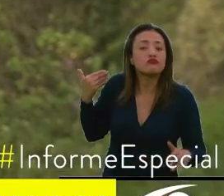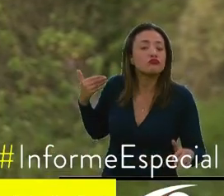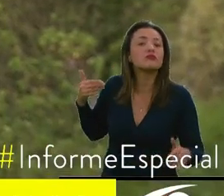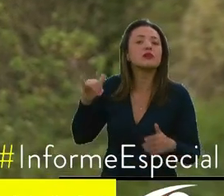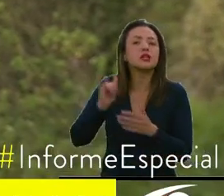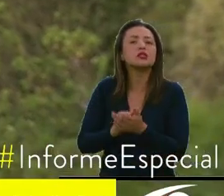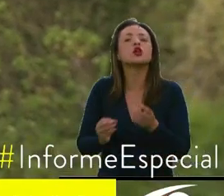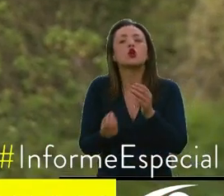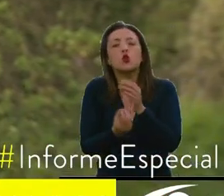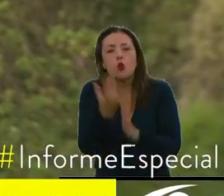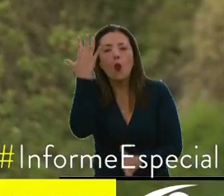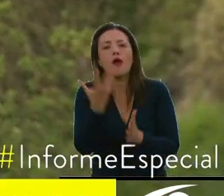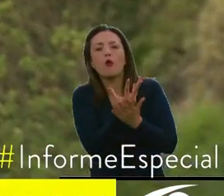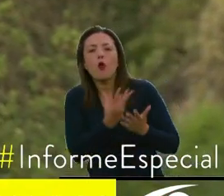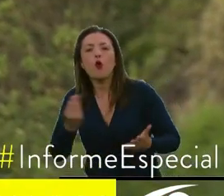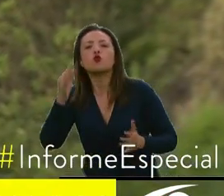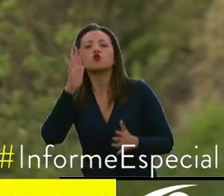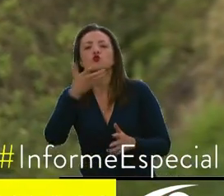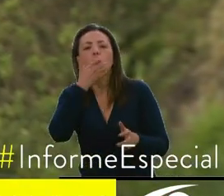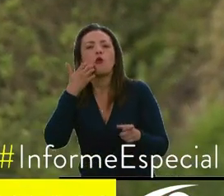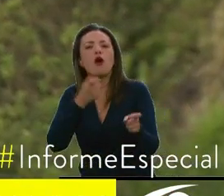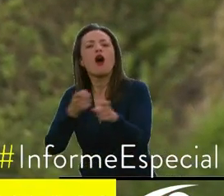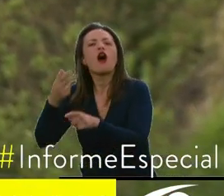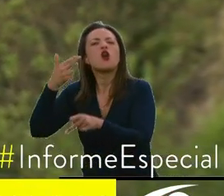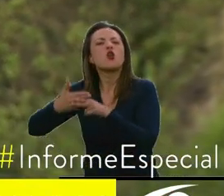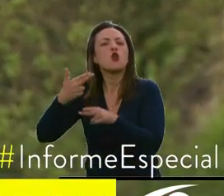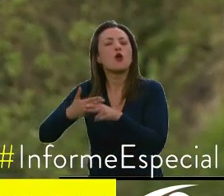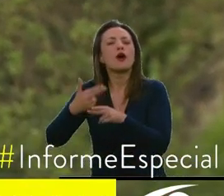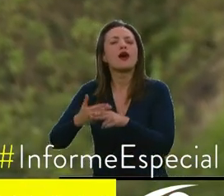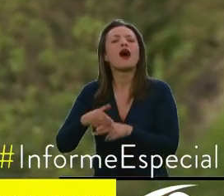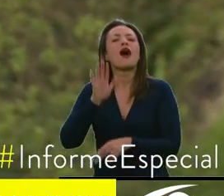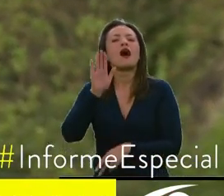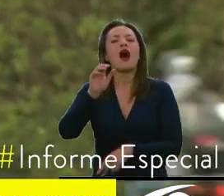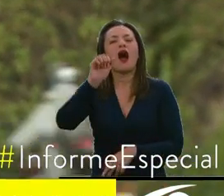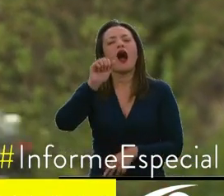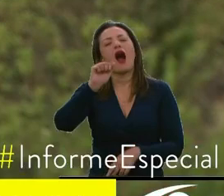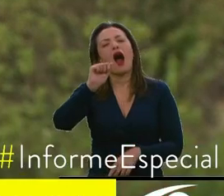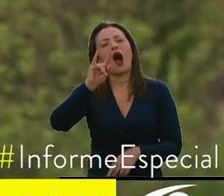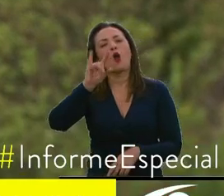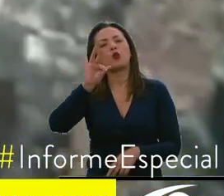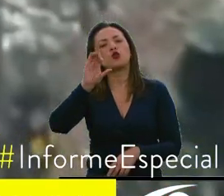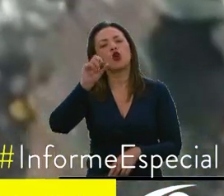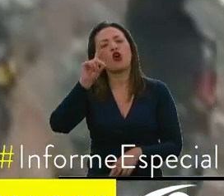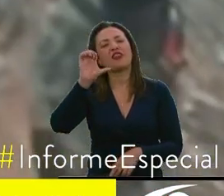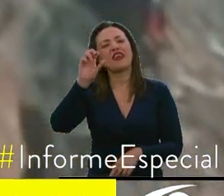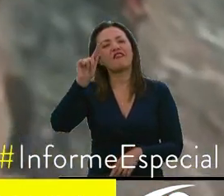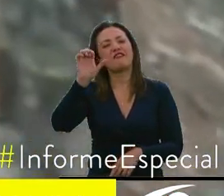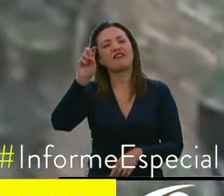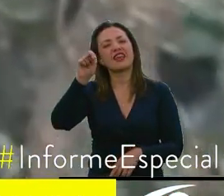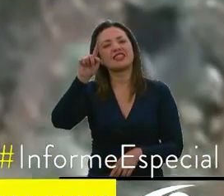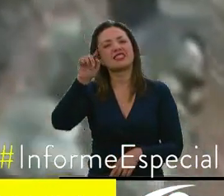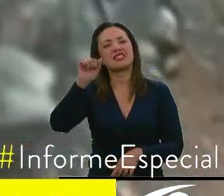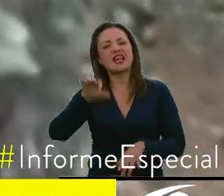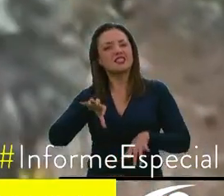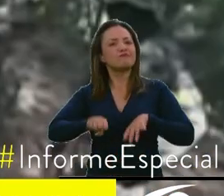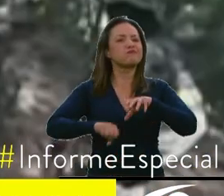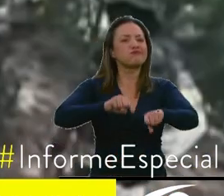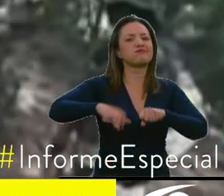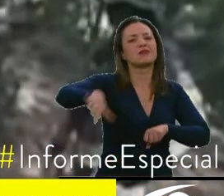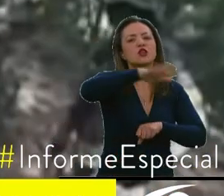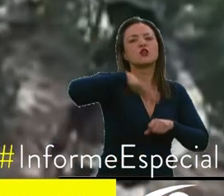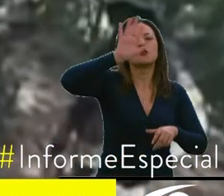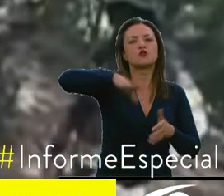nuevo grupo paramilitar en la zona, que se autodenomina Autodefensas Conquistadores de la Sierra Nevada. ¿Qué es lo que